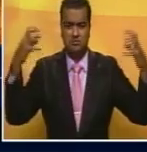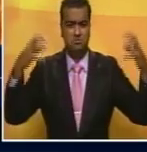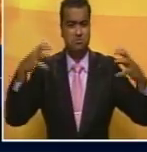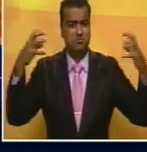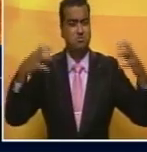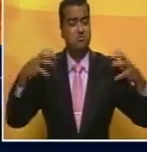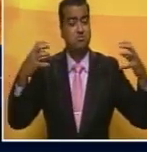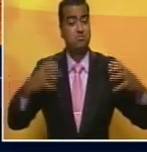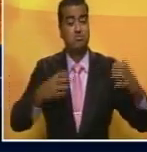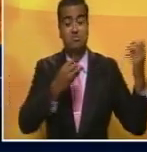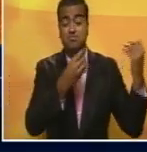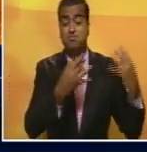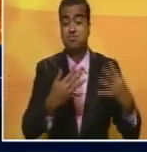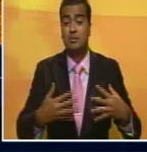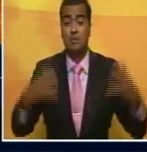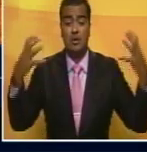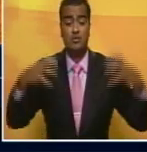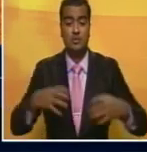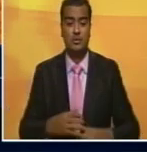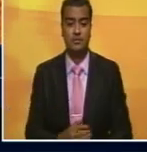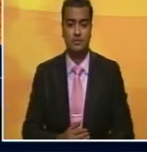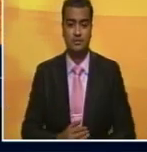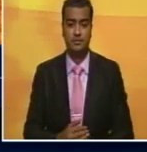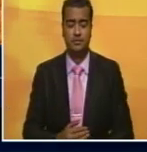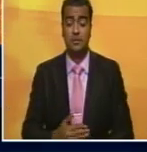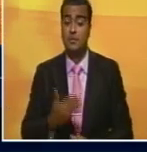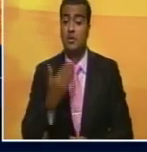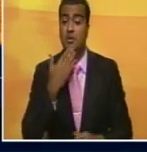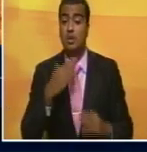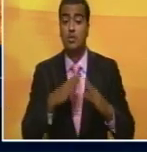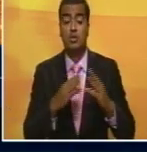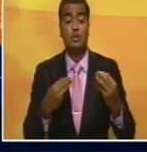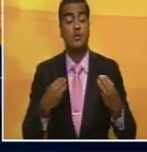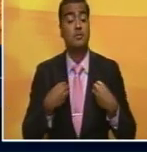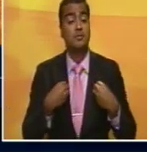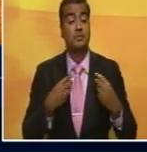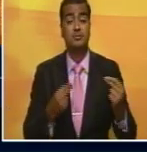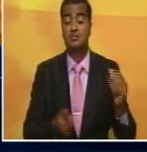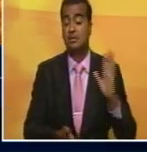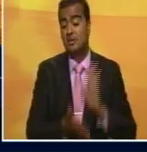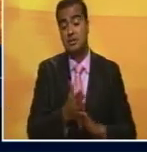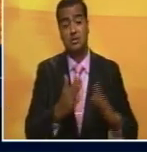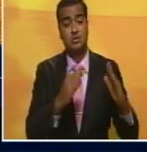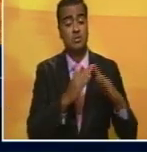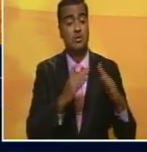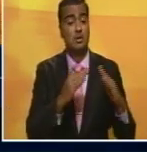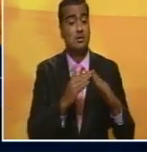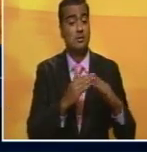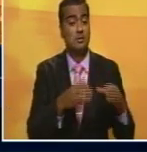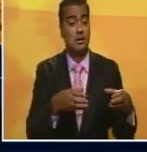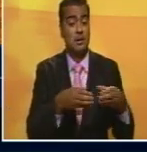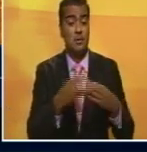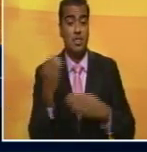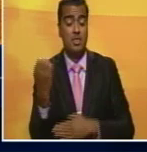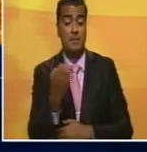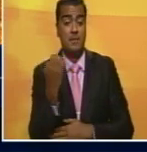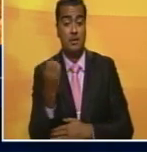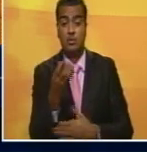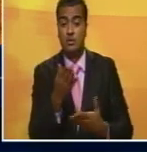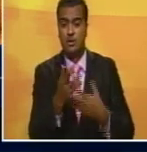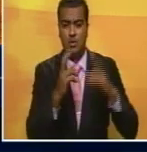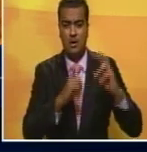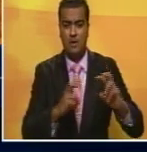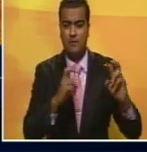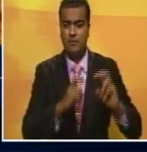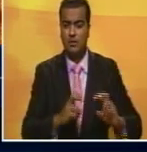los deslaves provocados por las lluvias. El mandatario pidió a los habitantes abandonar sus casas para dejar a los equipos de emergencia continuar con la